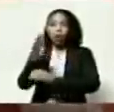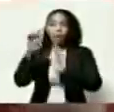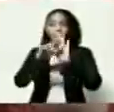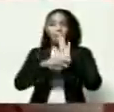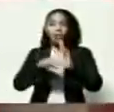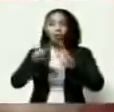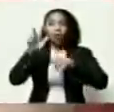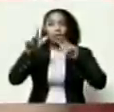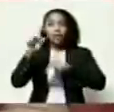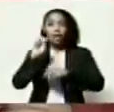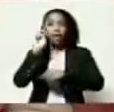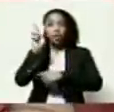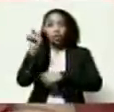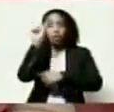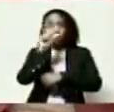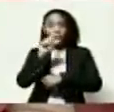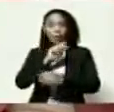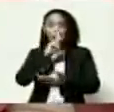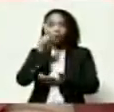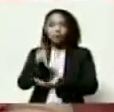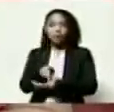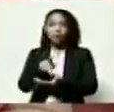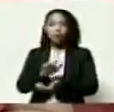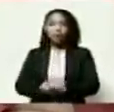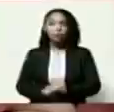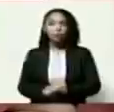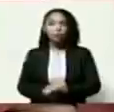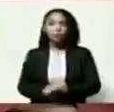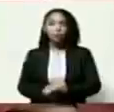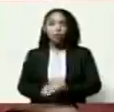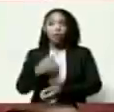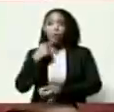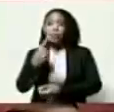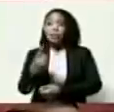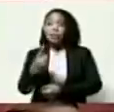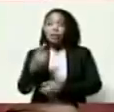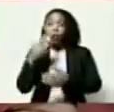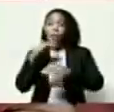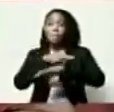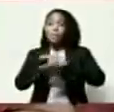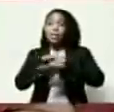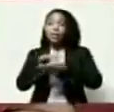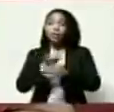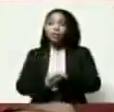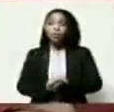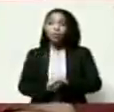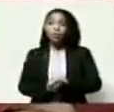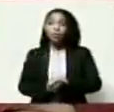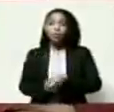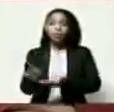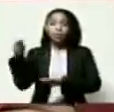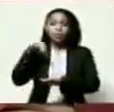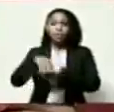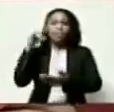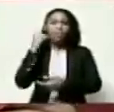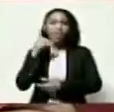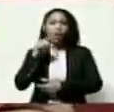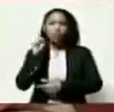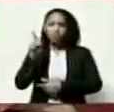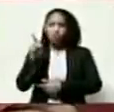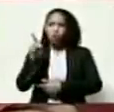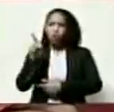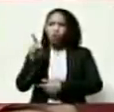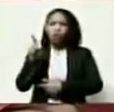tarde 2 semanas en llegar. Lo está diciendo el ministro. Se paró Darío Vivo y le dijo: tú lo que eres un